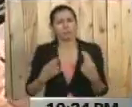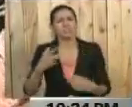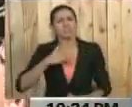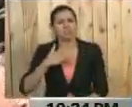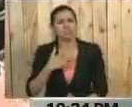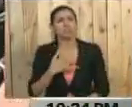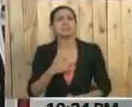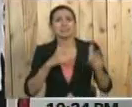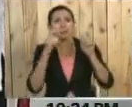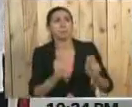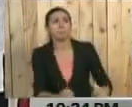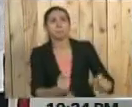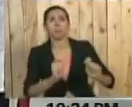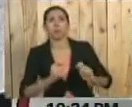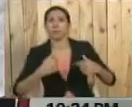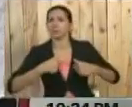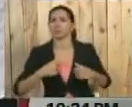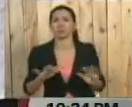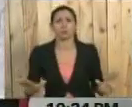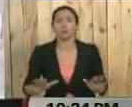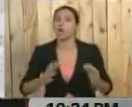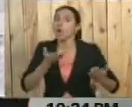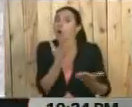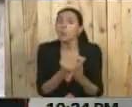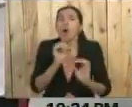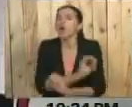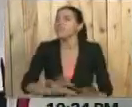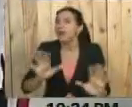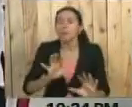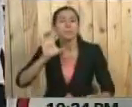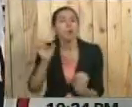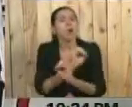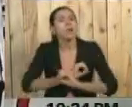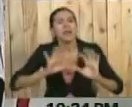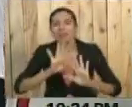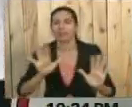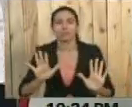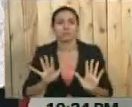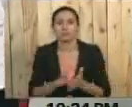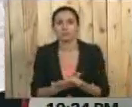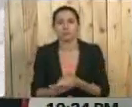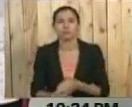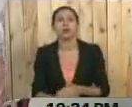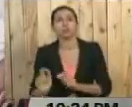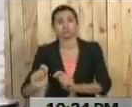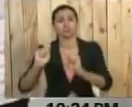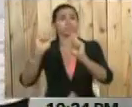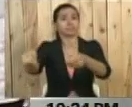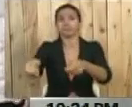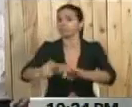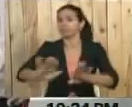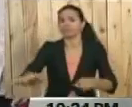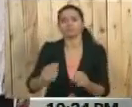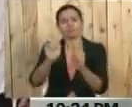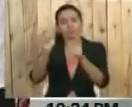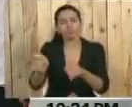Compromiso, comuna o nada, patria o nada. Así que ahora te lo dirijo a ti, Aristóbulo